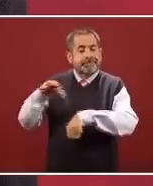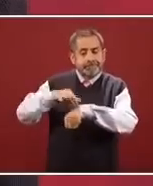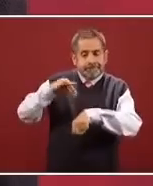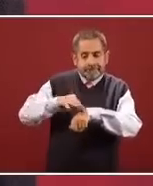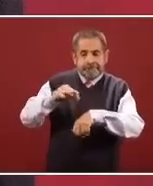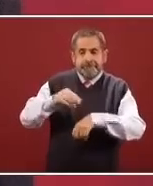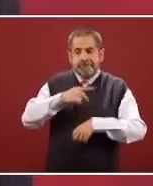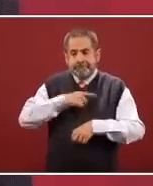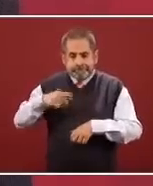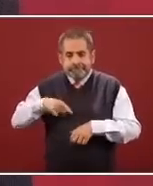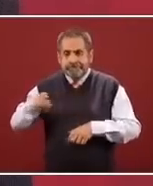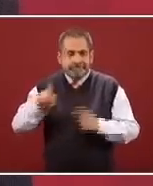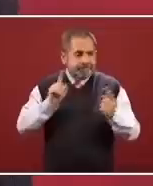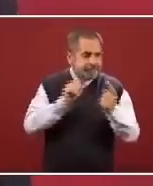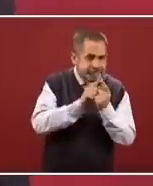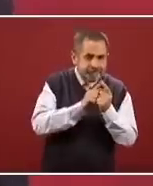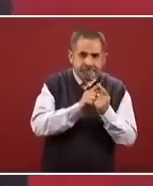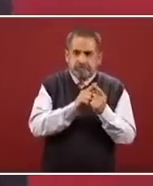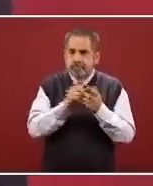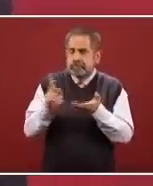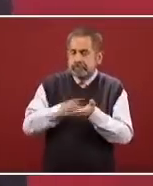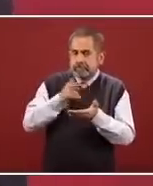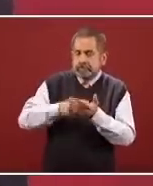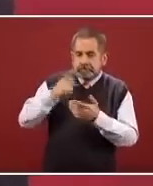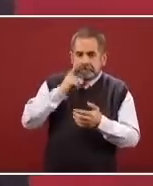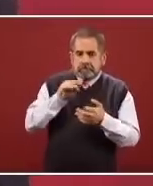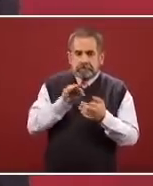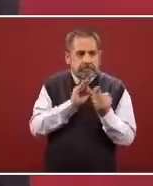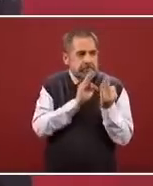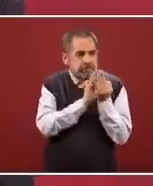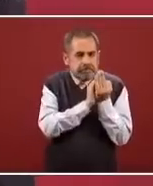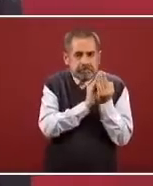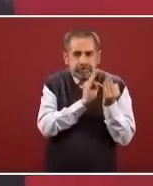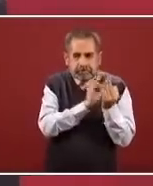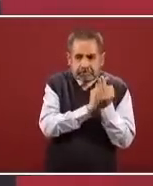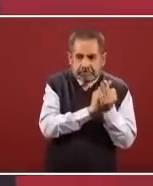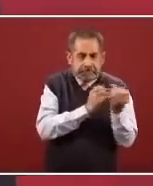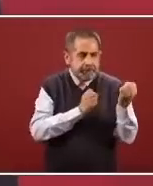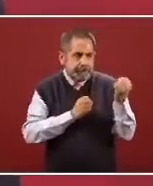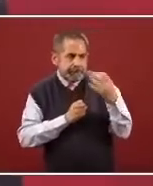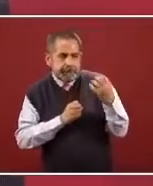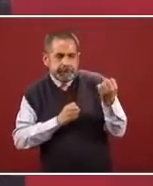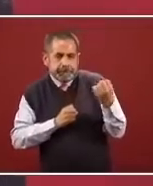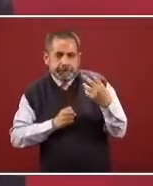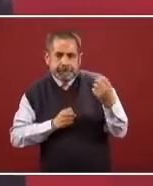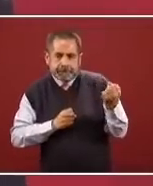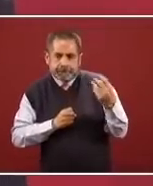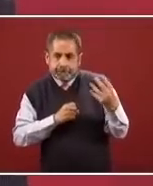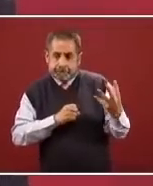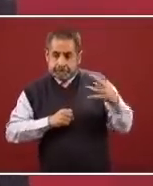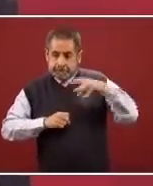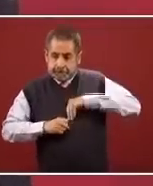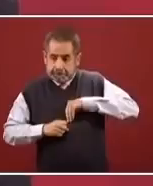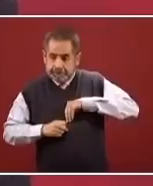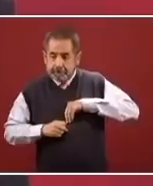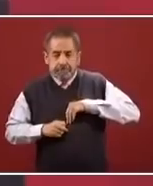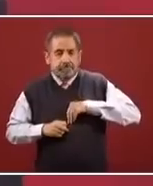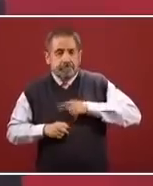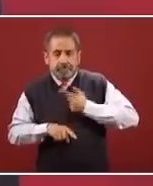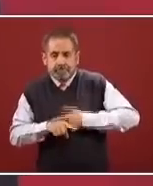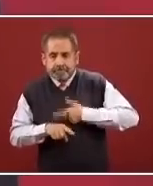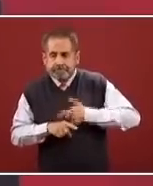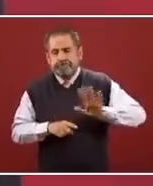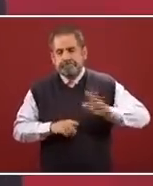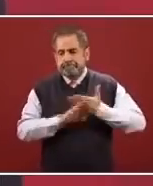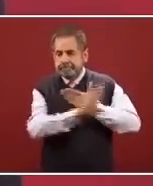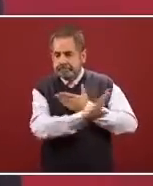va a estar en contacto frecuente con secreciones de pacientes que contienen al virus y por